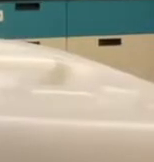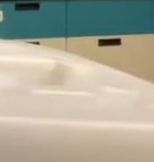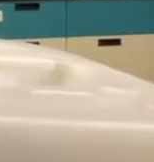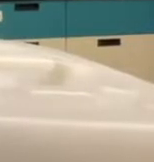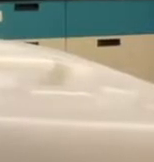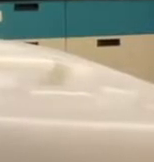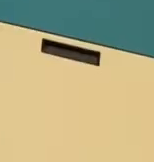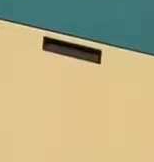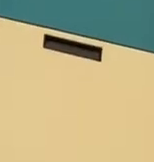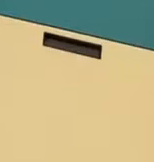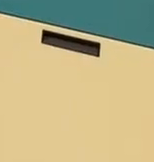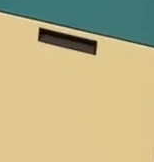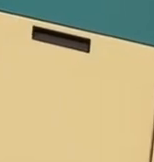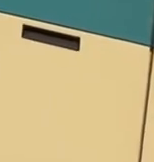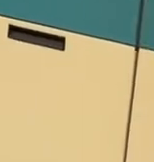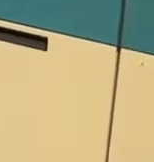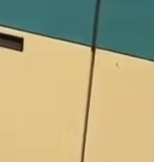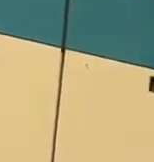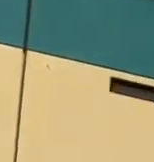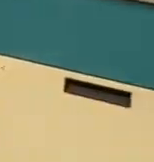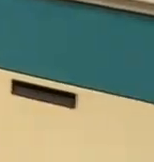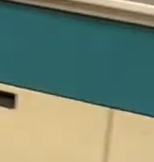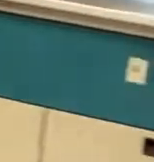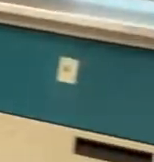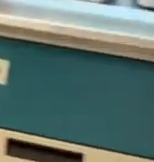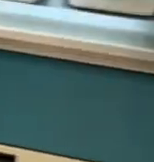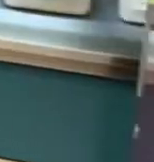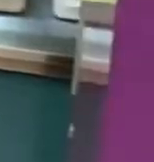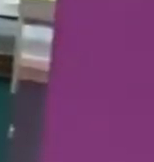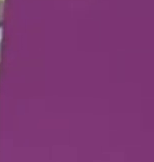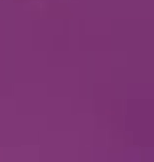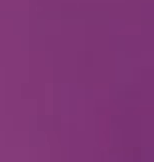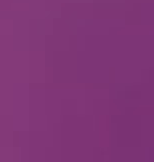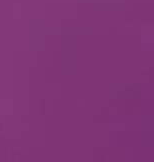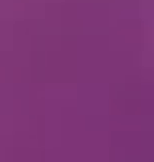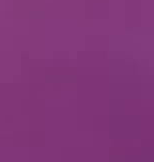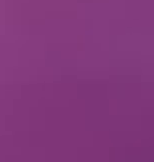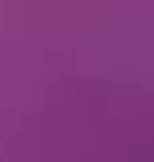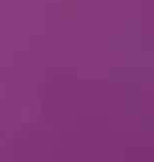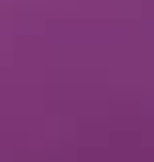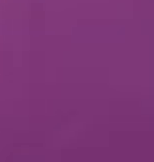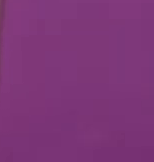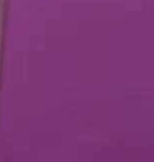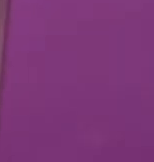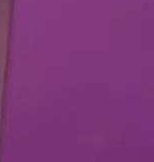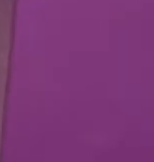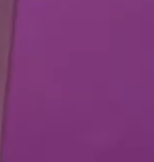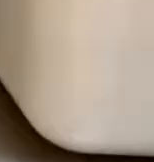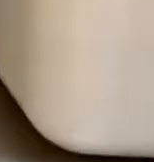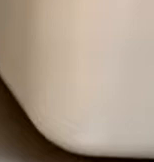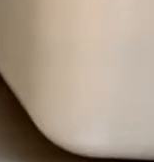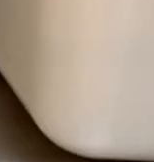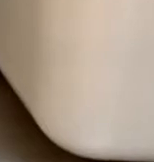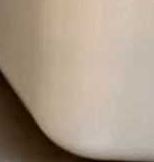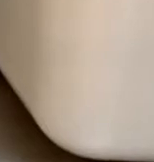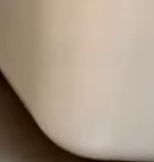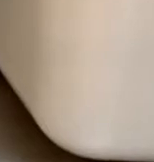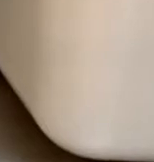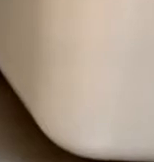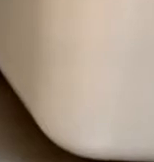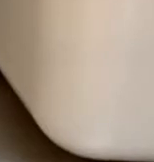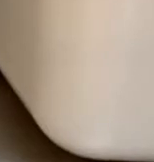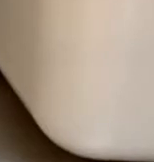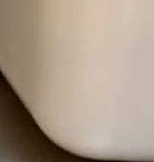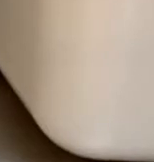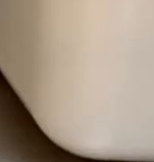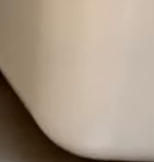daño en el hígado. Y otra preocupación que tenemos es que el dióxido de titanio no se elimina fácilmente, se queda